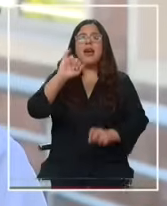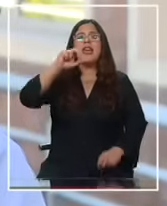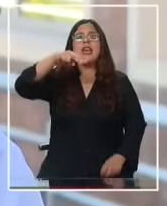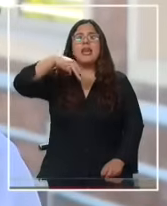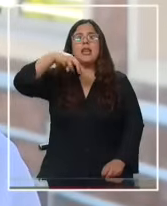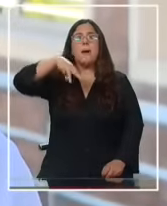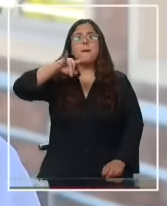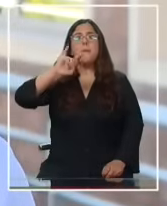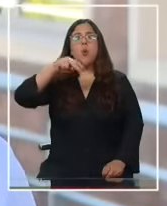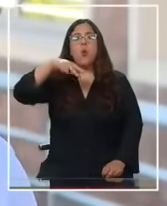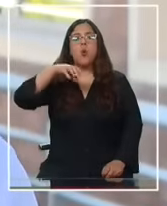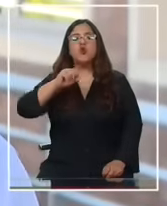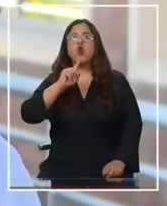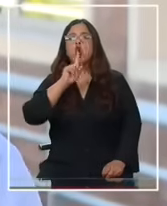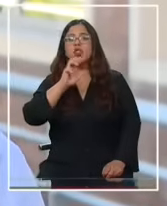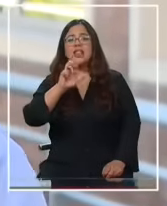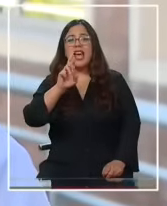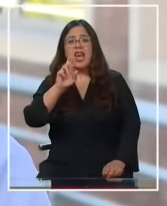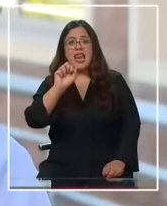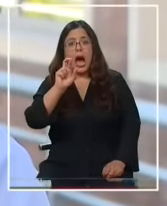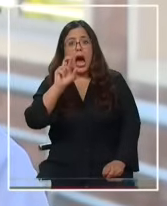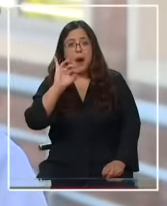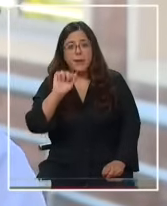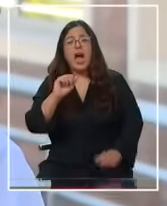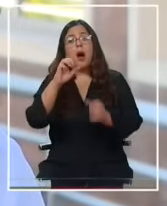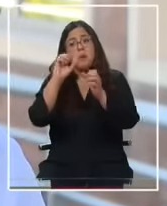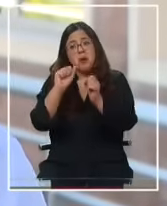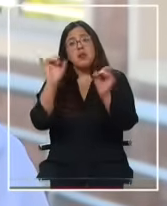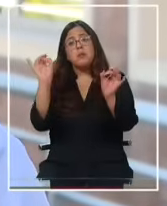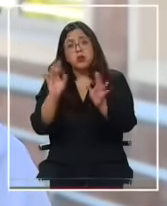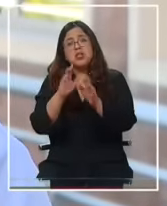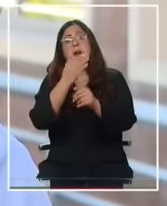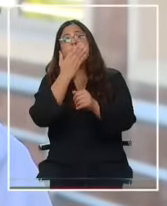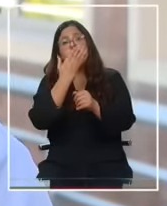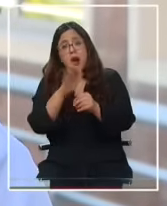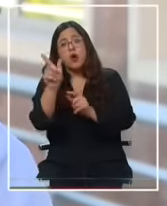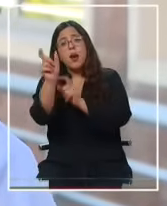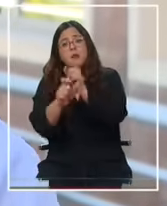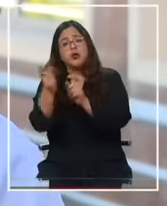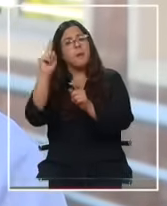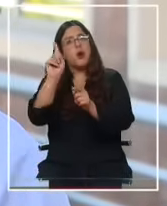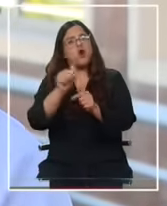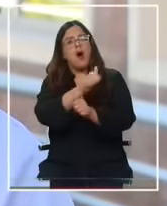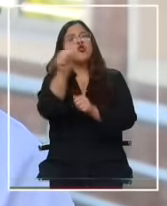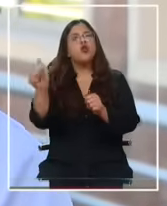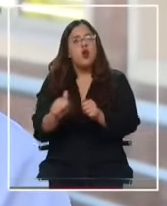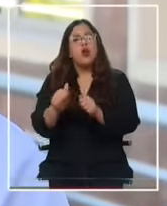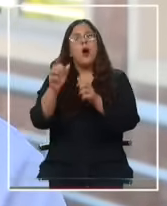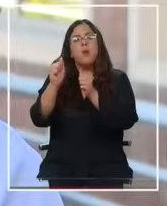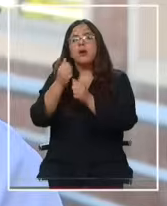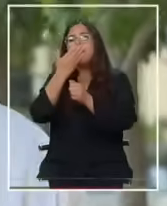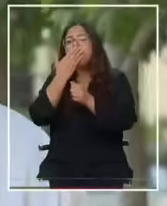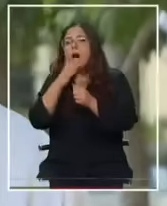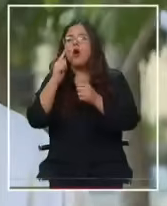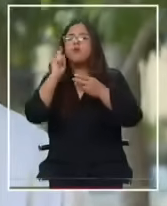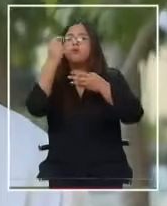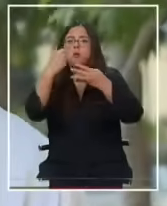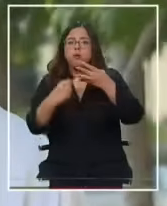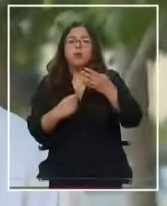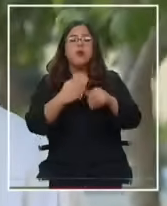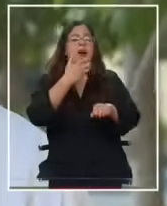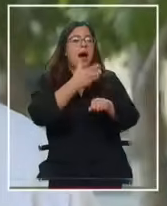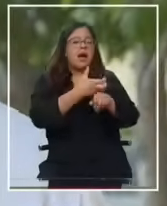ha demostrado que mejora y puede mejorar en algún grupo de pacientes, no en todas las pacientes, mucho, mejorar bastante el pronóstico.